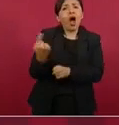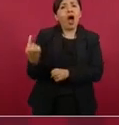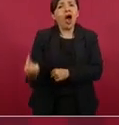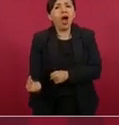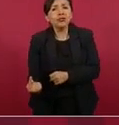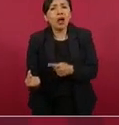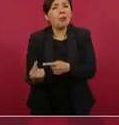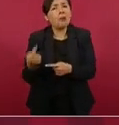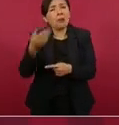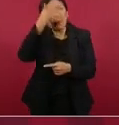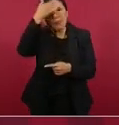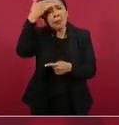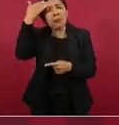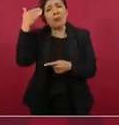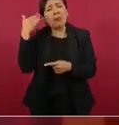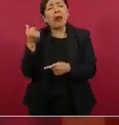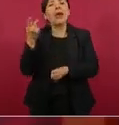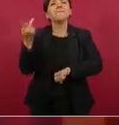cuando